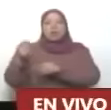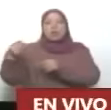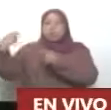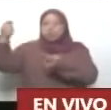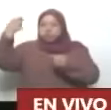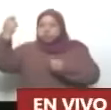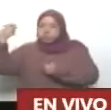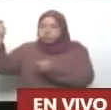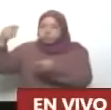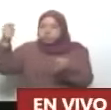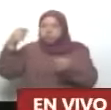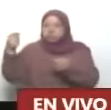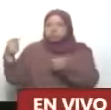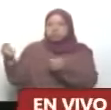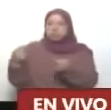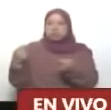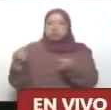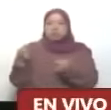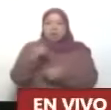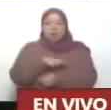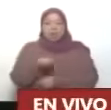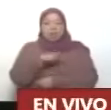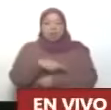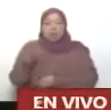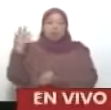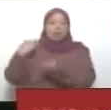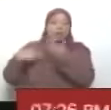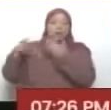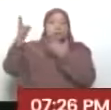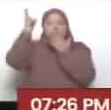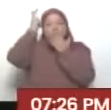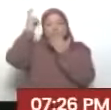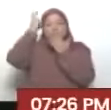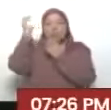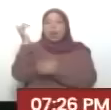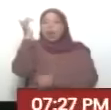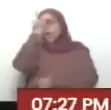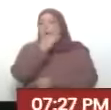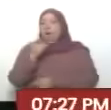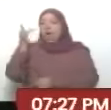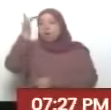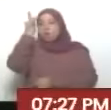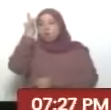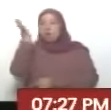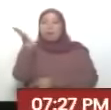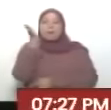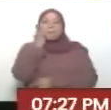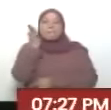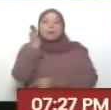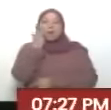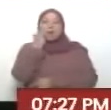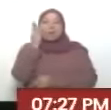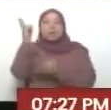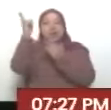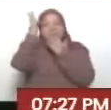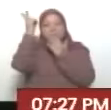espiritistas, las religiones ancestrales que nos vienen del África, de la Madre América indígena.